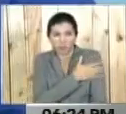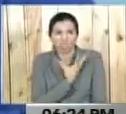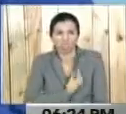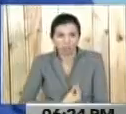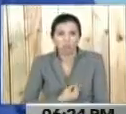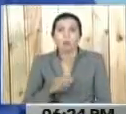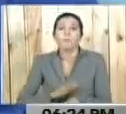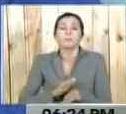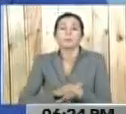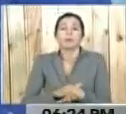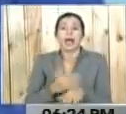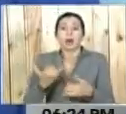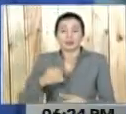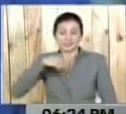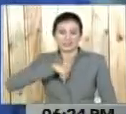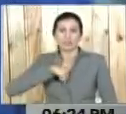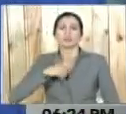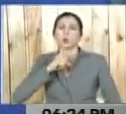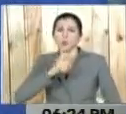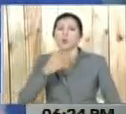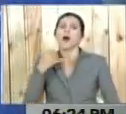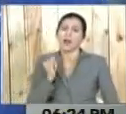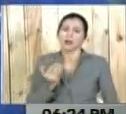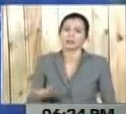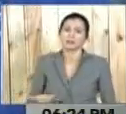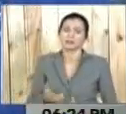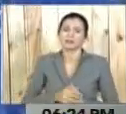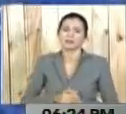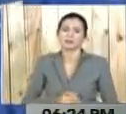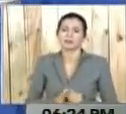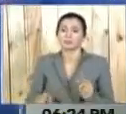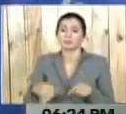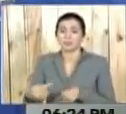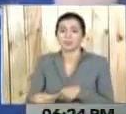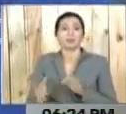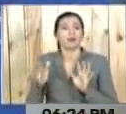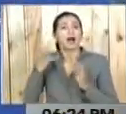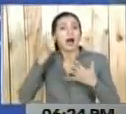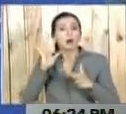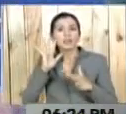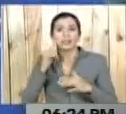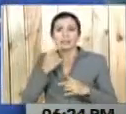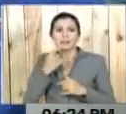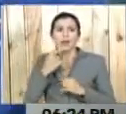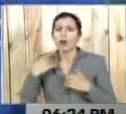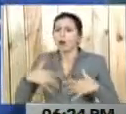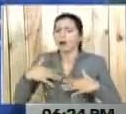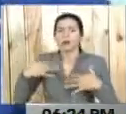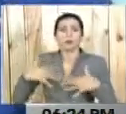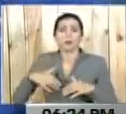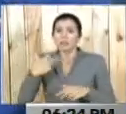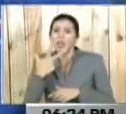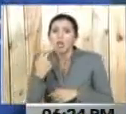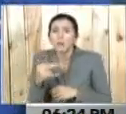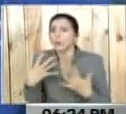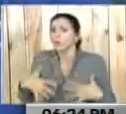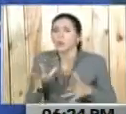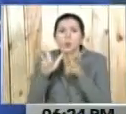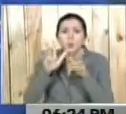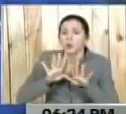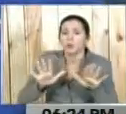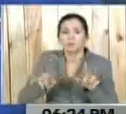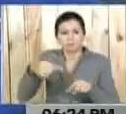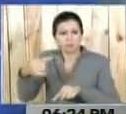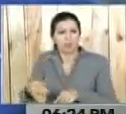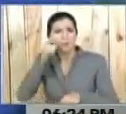violencia. Ahora, yo creo que el llamado de cara al día de mañana, que es lo más importante, es decir, pese al apocalipsis que nos quisieron dibujar de cara al 3 de noviembre, yo creo que el día de mañana